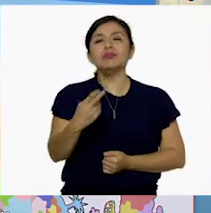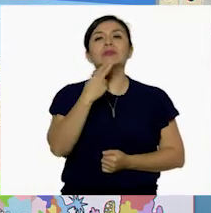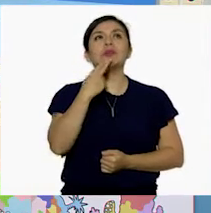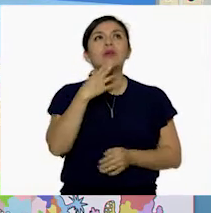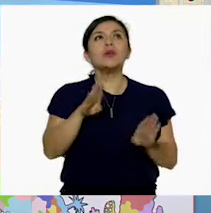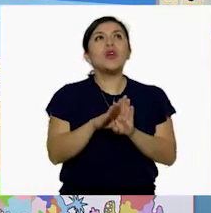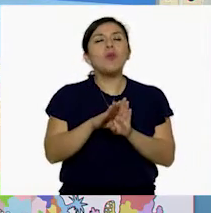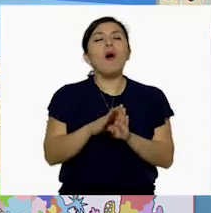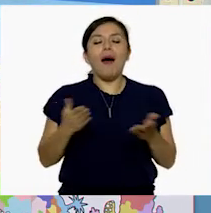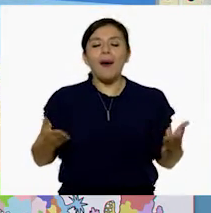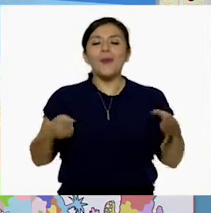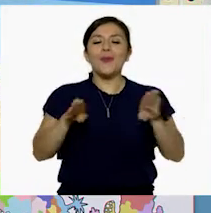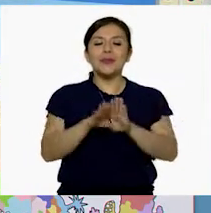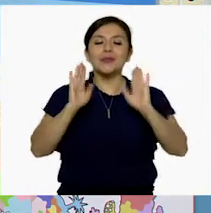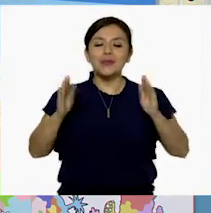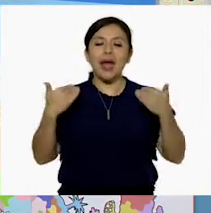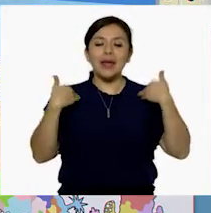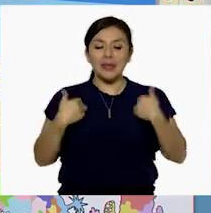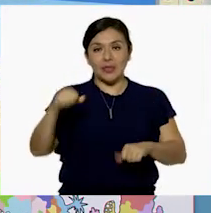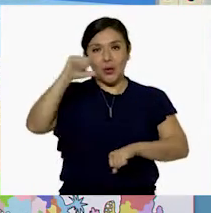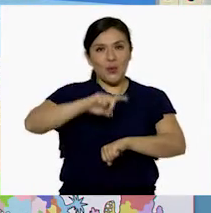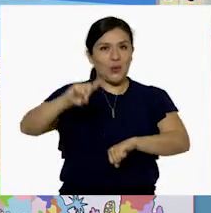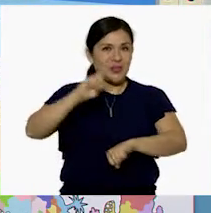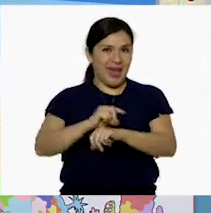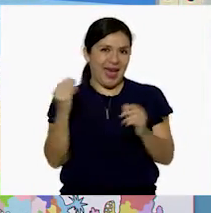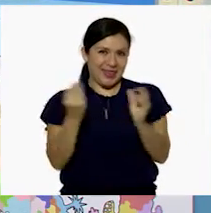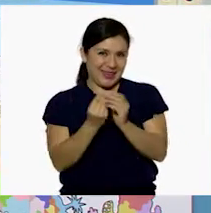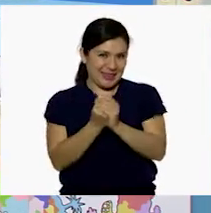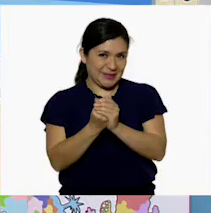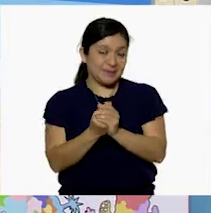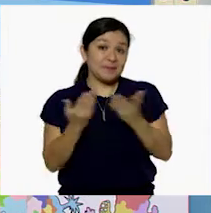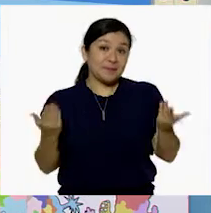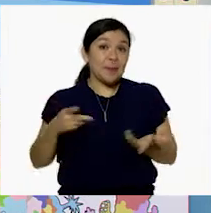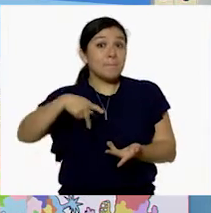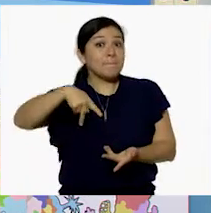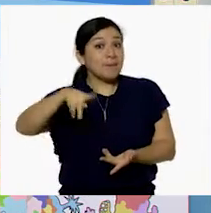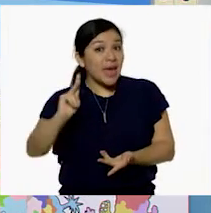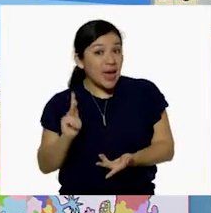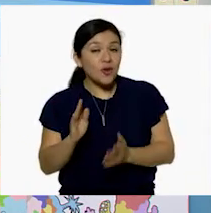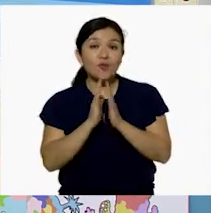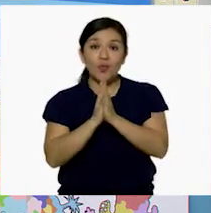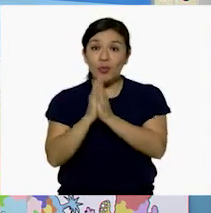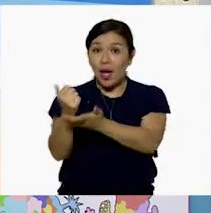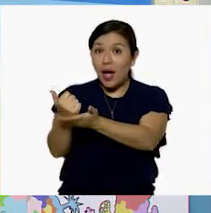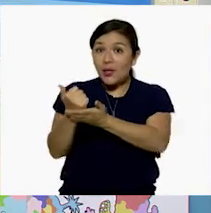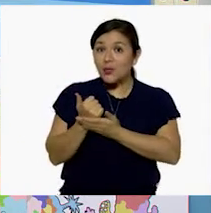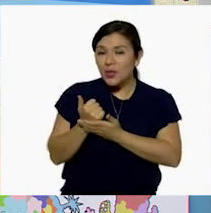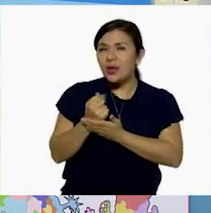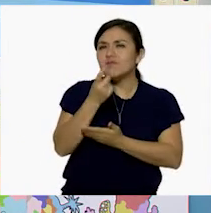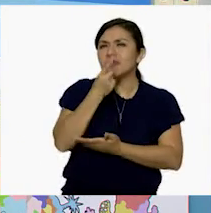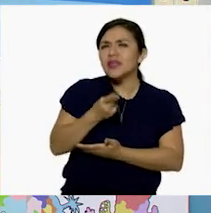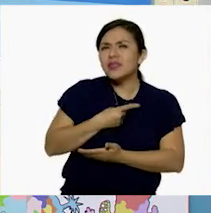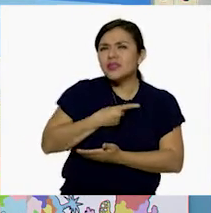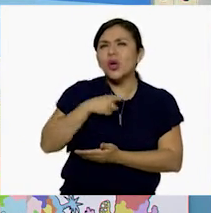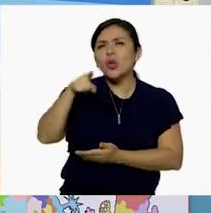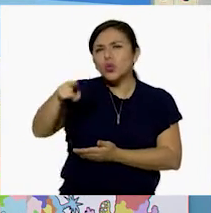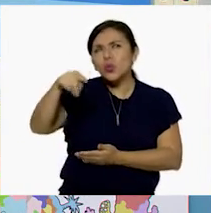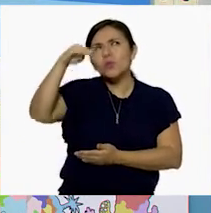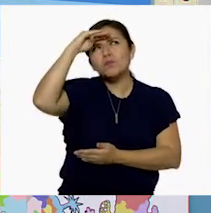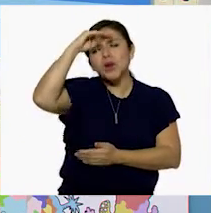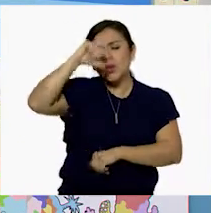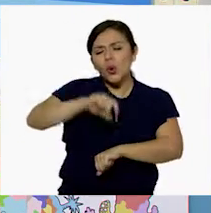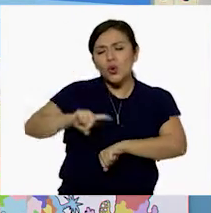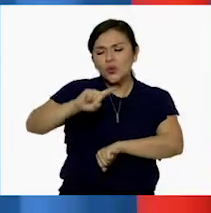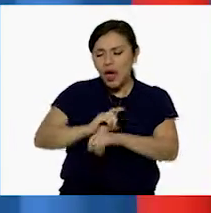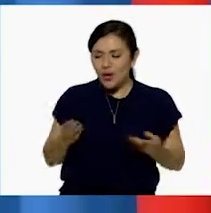como conclusión para la sesión de hoy. Pero antes, María, ¿podrías ayudarme, por favor, con tu recapitulación